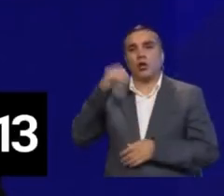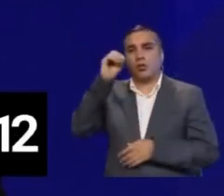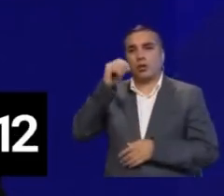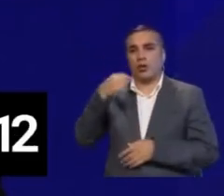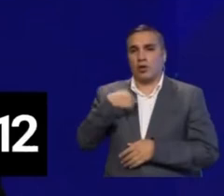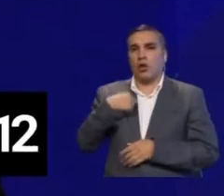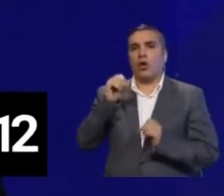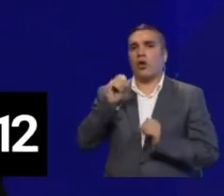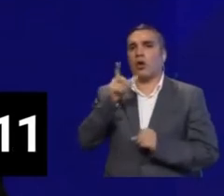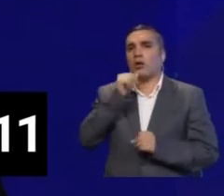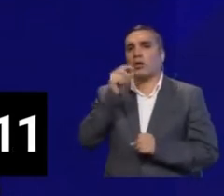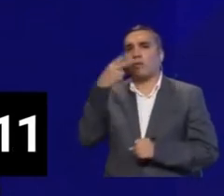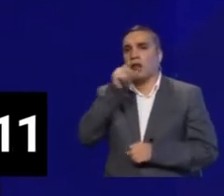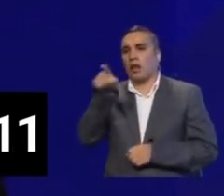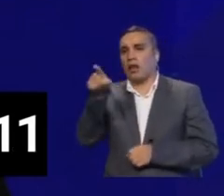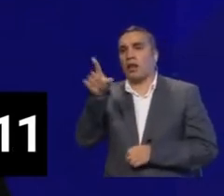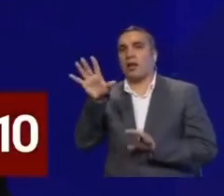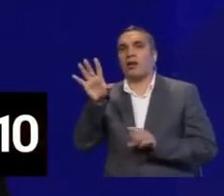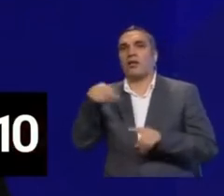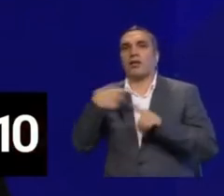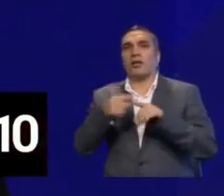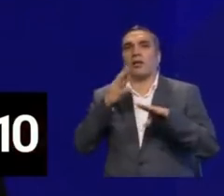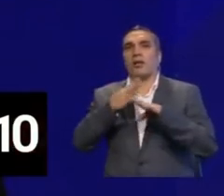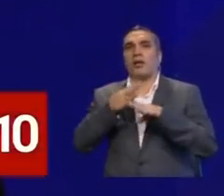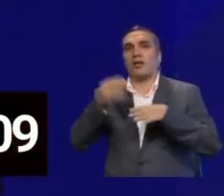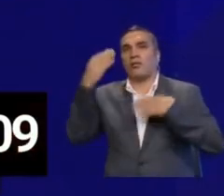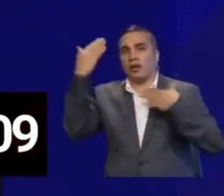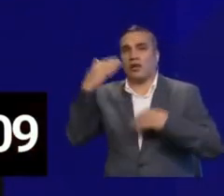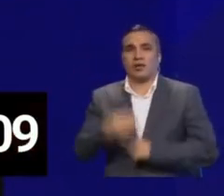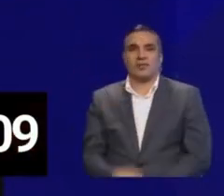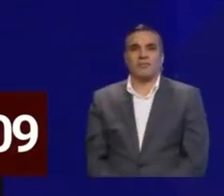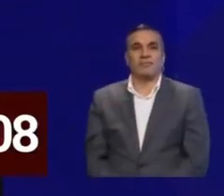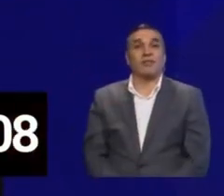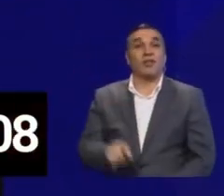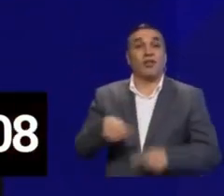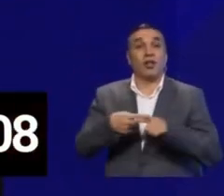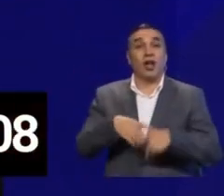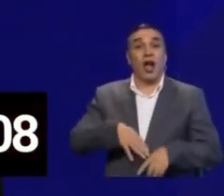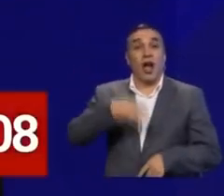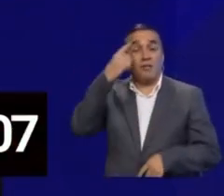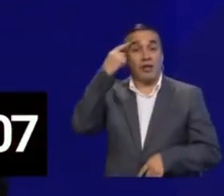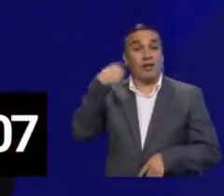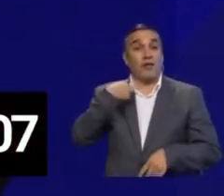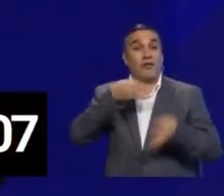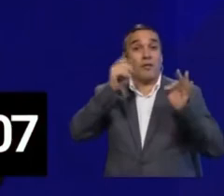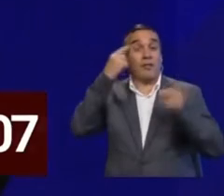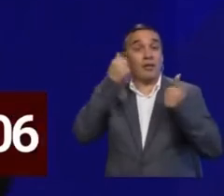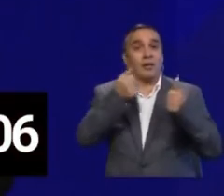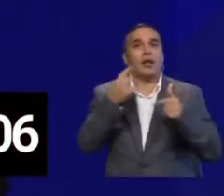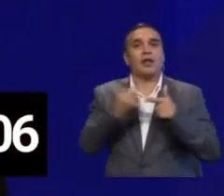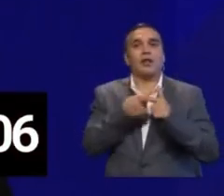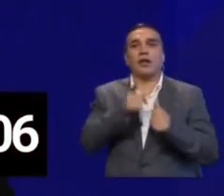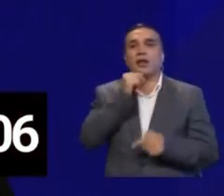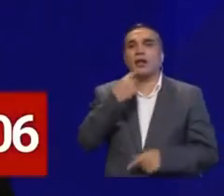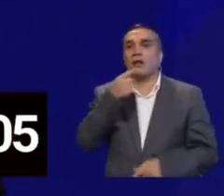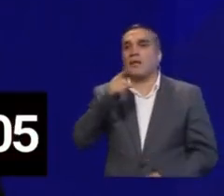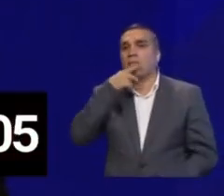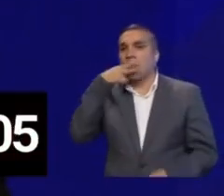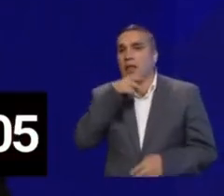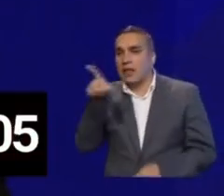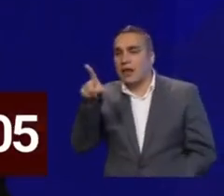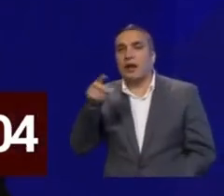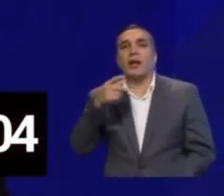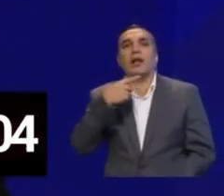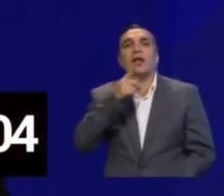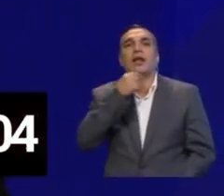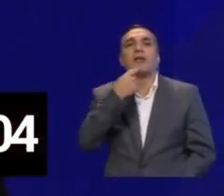defiende y quién lo engaña, especialmente cuando se trata de política. Que aprendan a diferenciar quién les va a dar progreso y quién